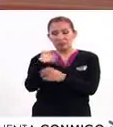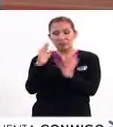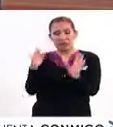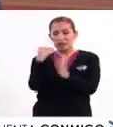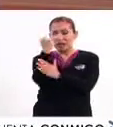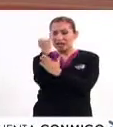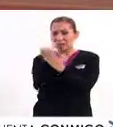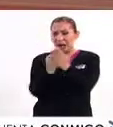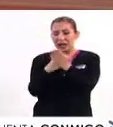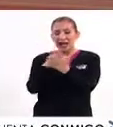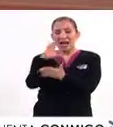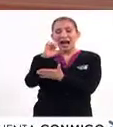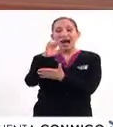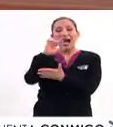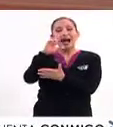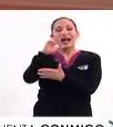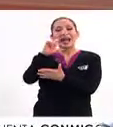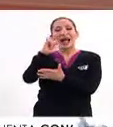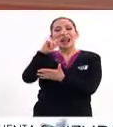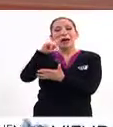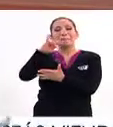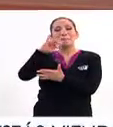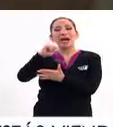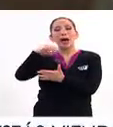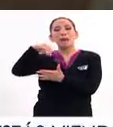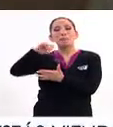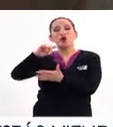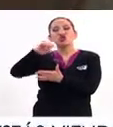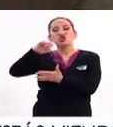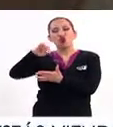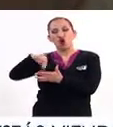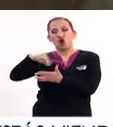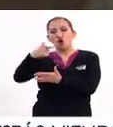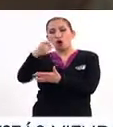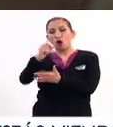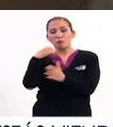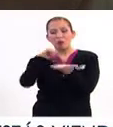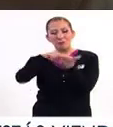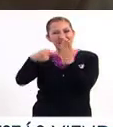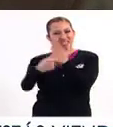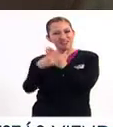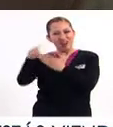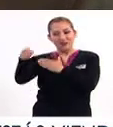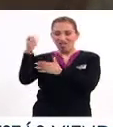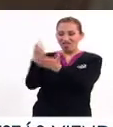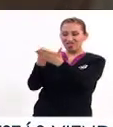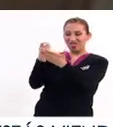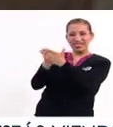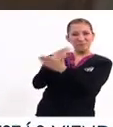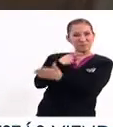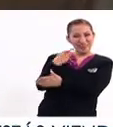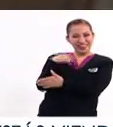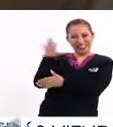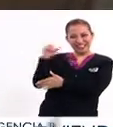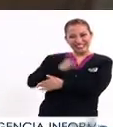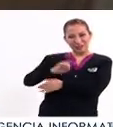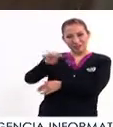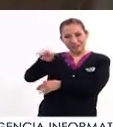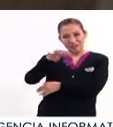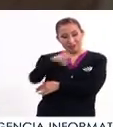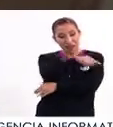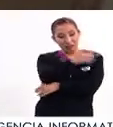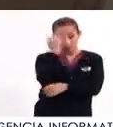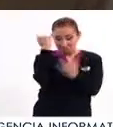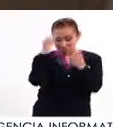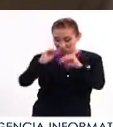crítica política del siglo XIX. Sí, realmente Posada es un caso excepcional, tanto técnicamente,